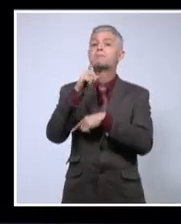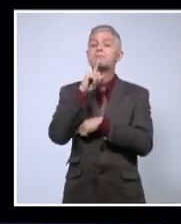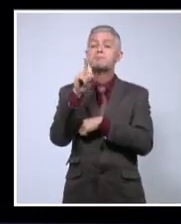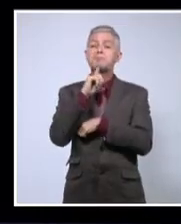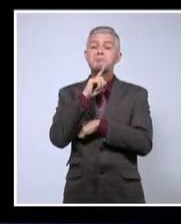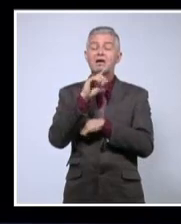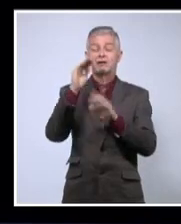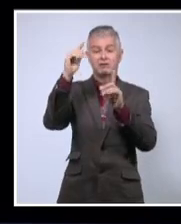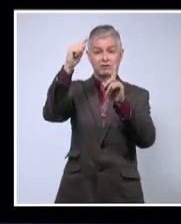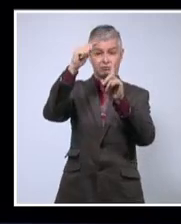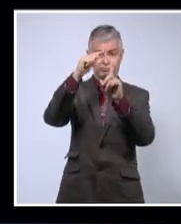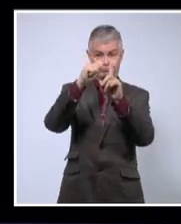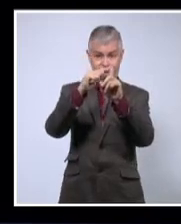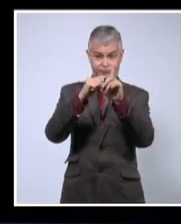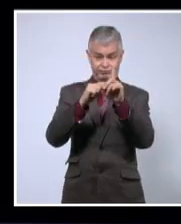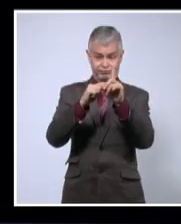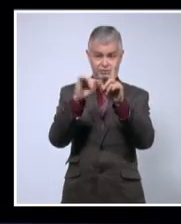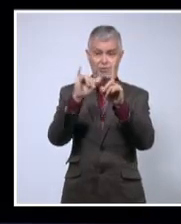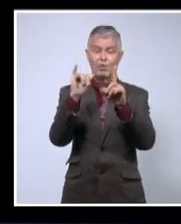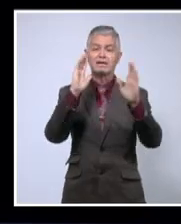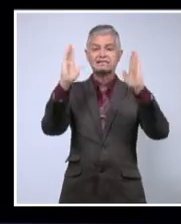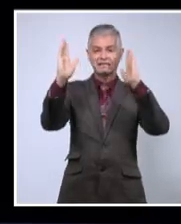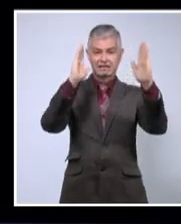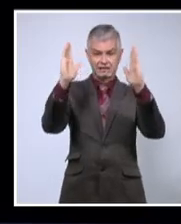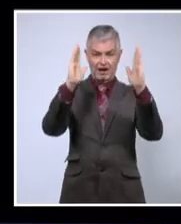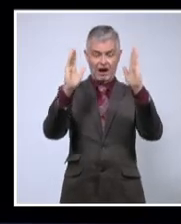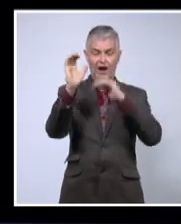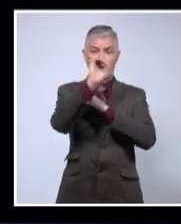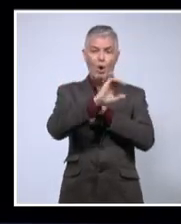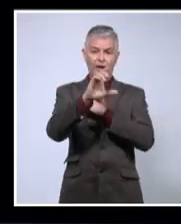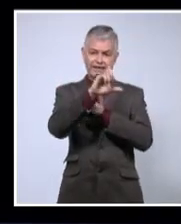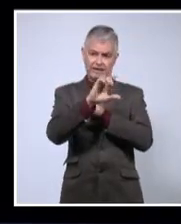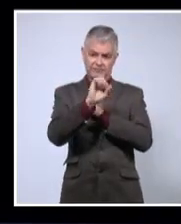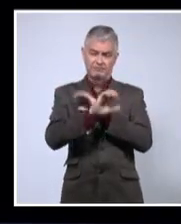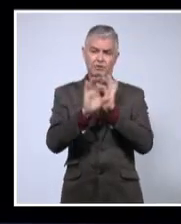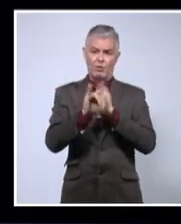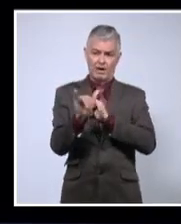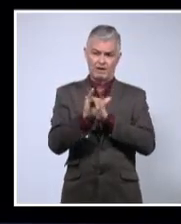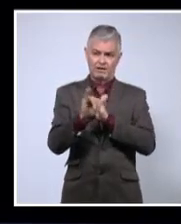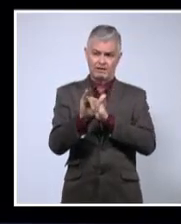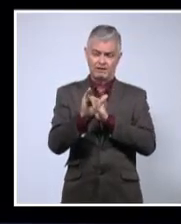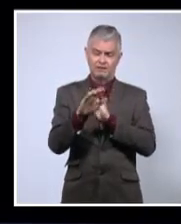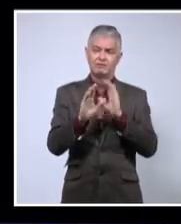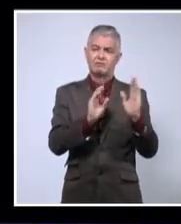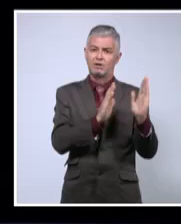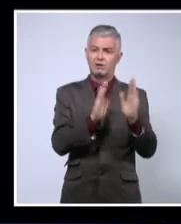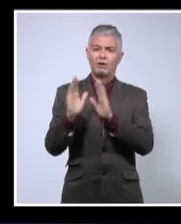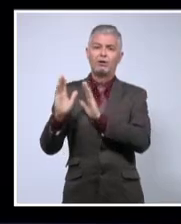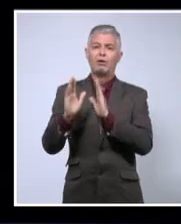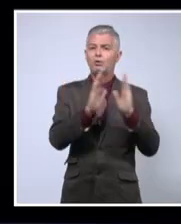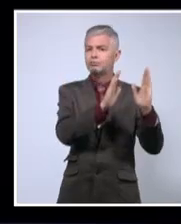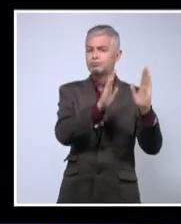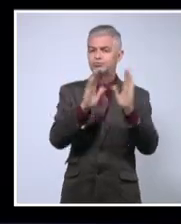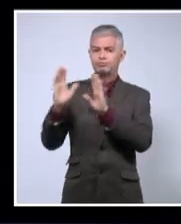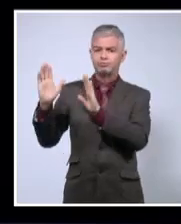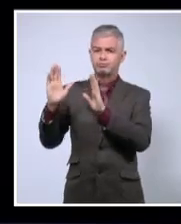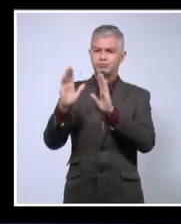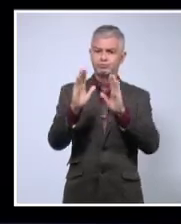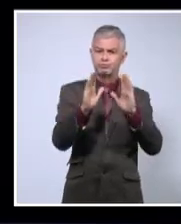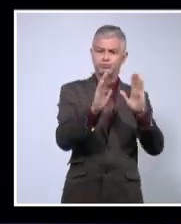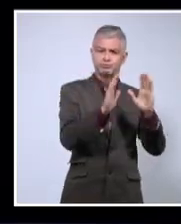comenzarán a descender, incluso también en la región central del país, y se irá trasladando este frente con aisladas lluvias hacia el